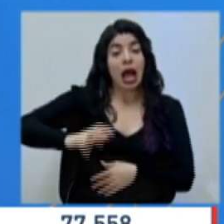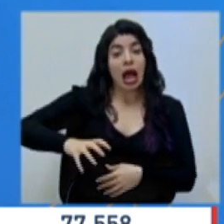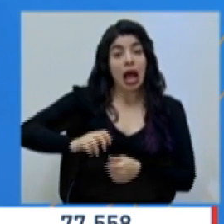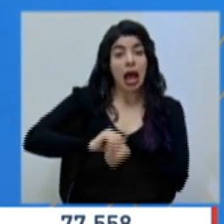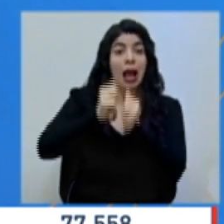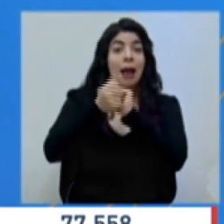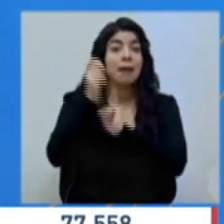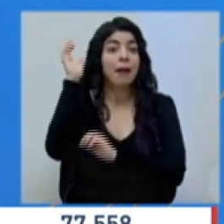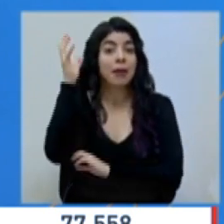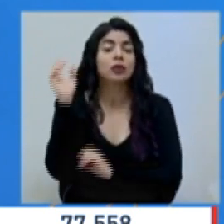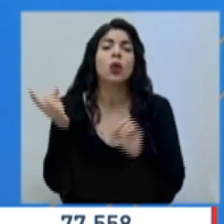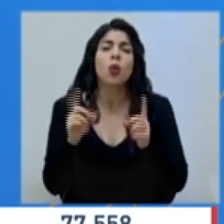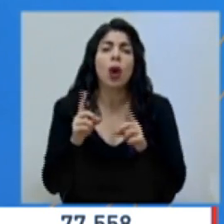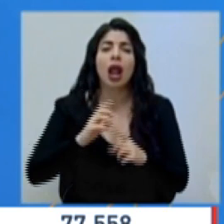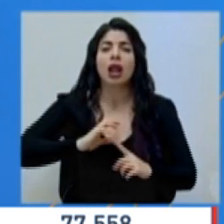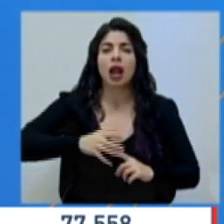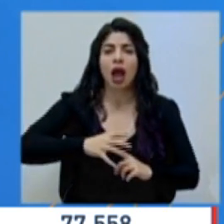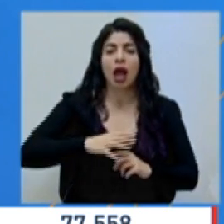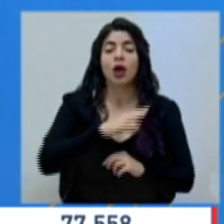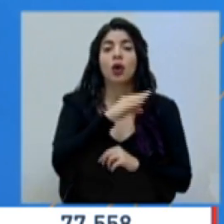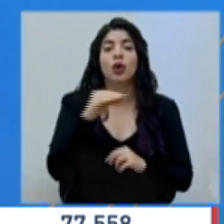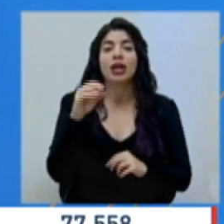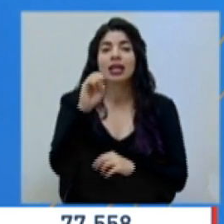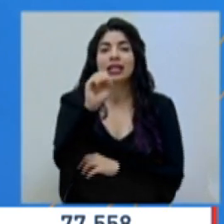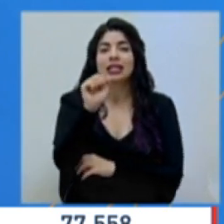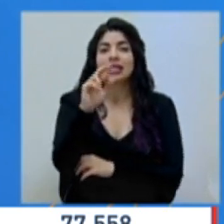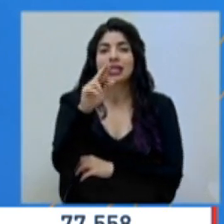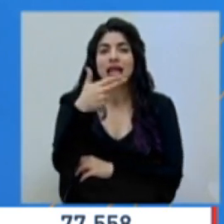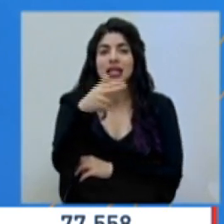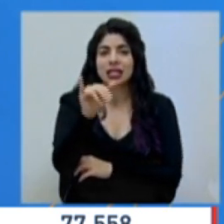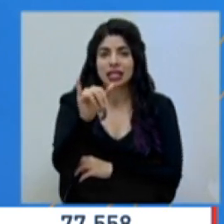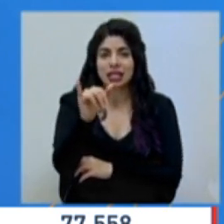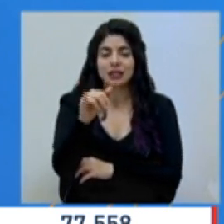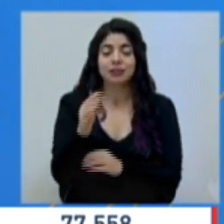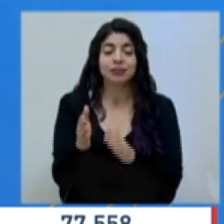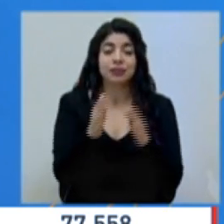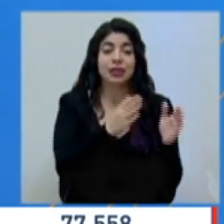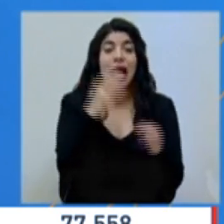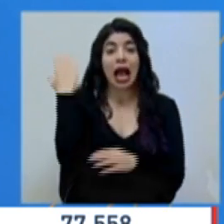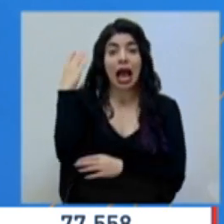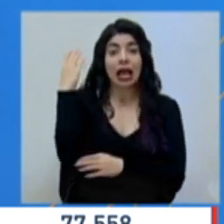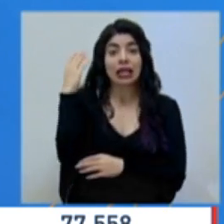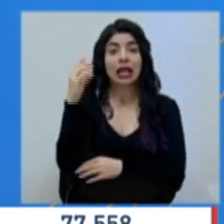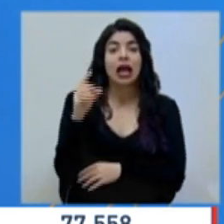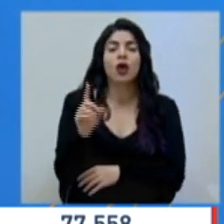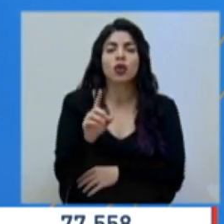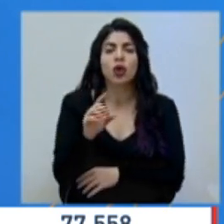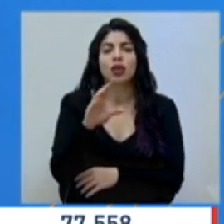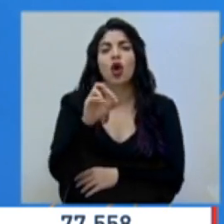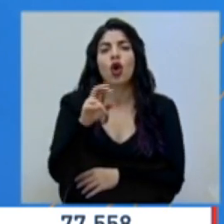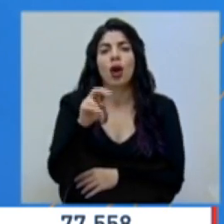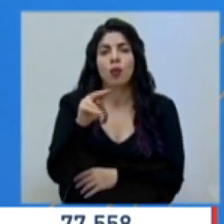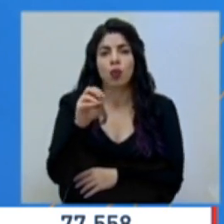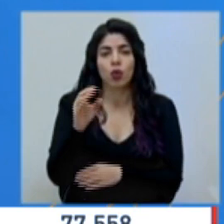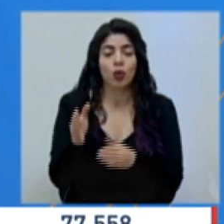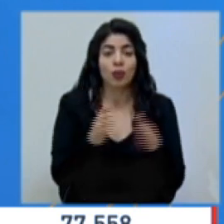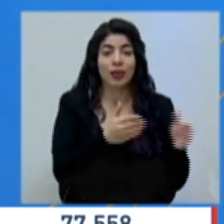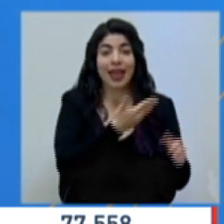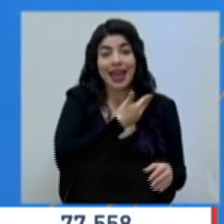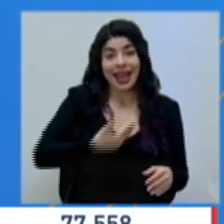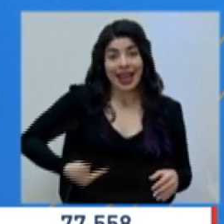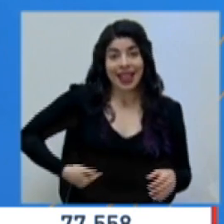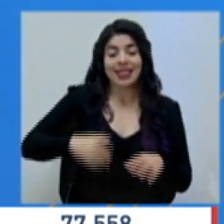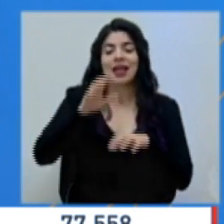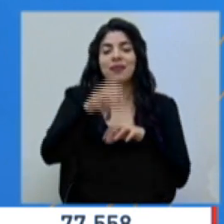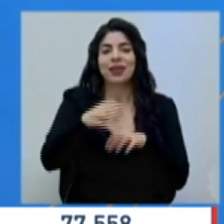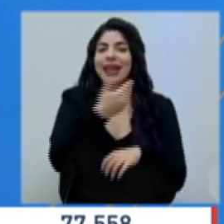alerta amarilla el cantón de Naranjo y Sarchí. En la provincia de Cartago, el cantón de Oriamuno. En la provincia de Heredia, el cantón de